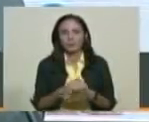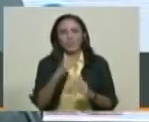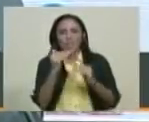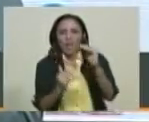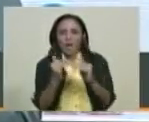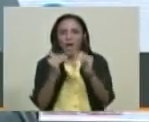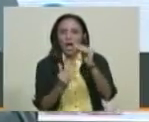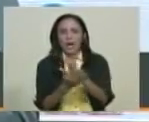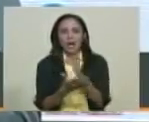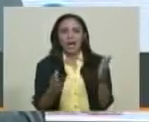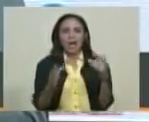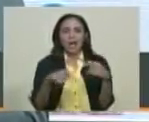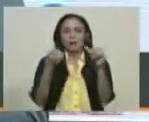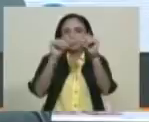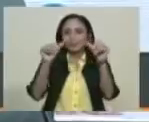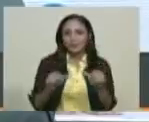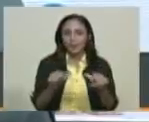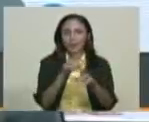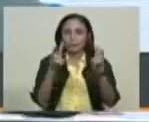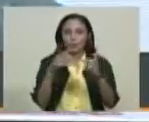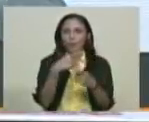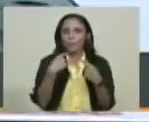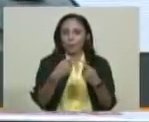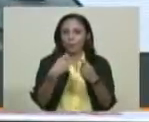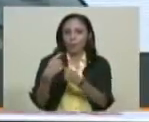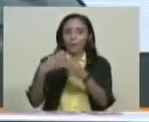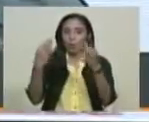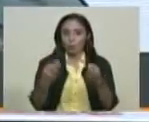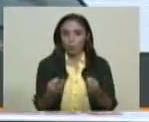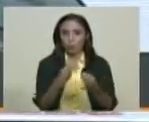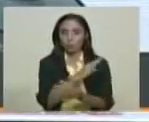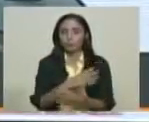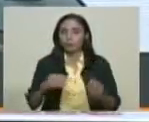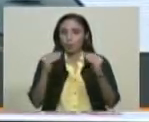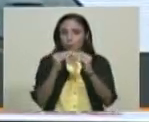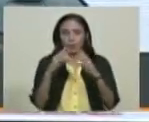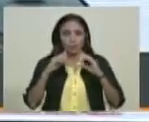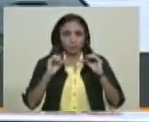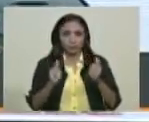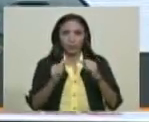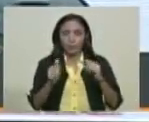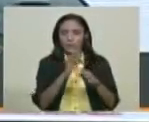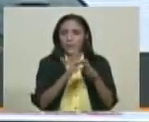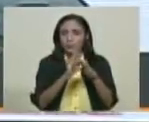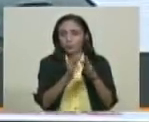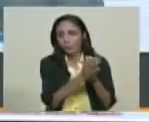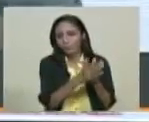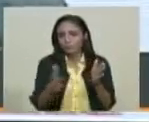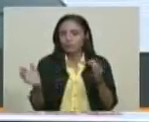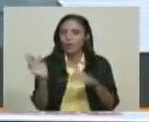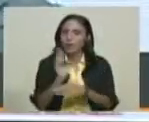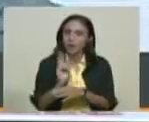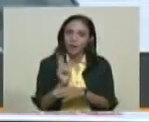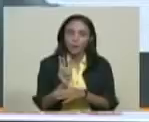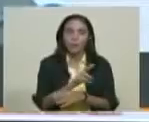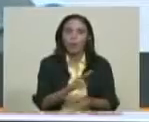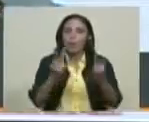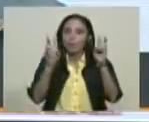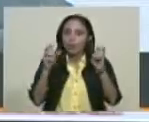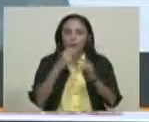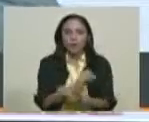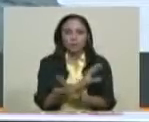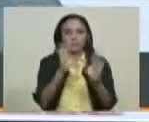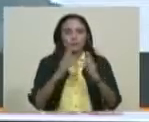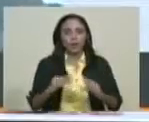nuevo sistema tributario y que todo eso tiene que comenzar a funcionar de manera nueva y